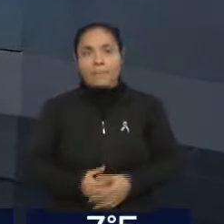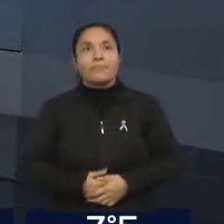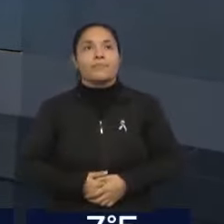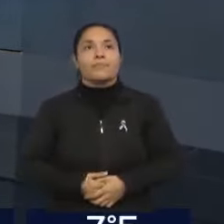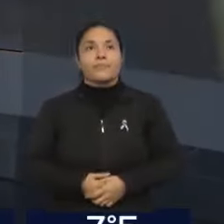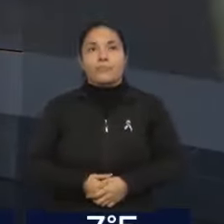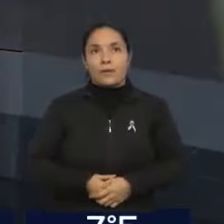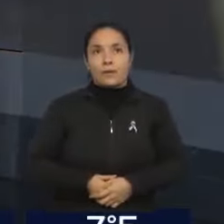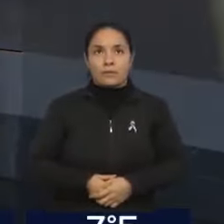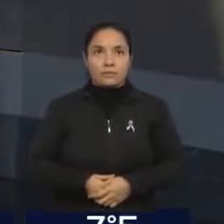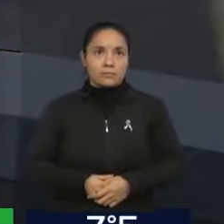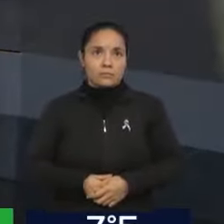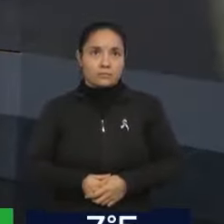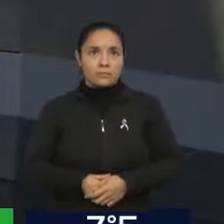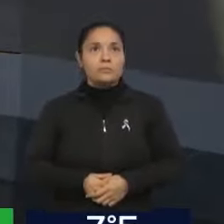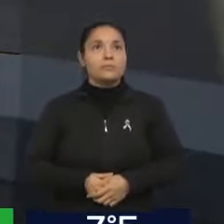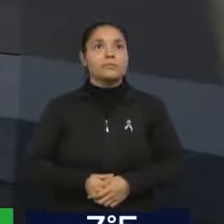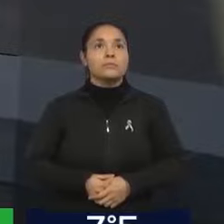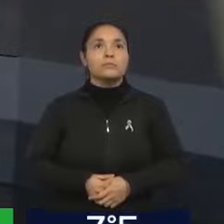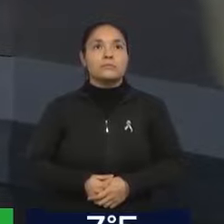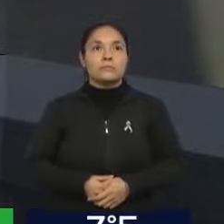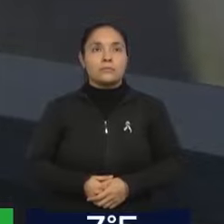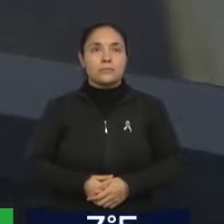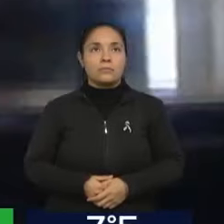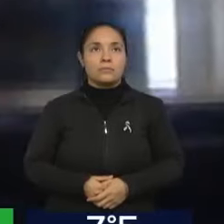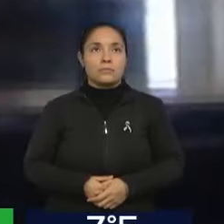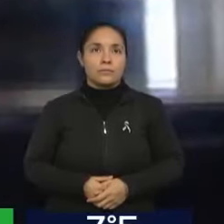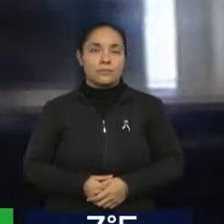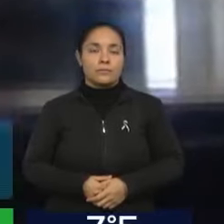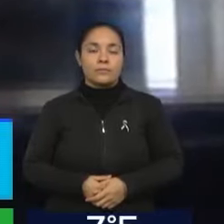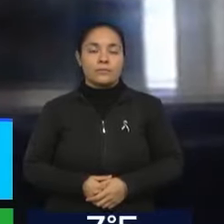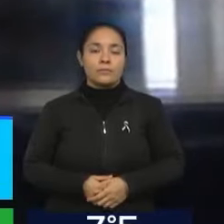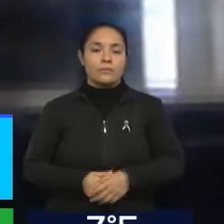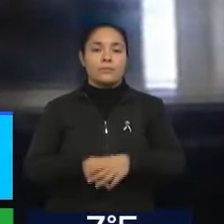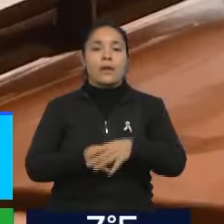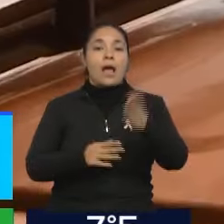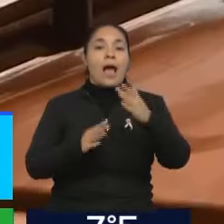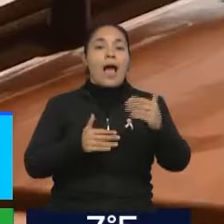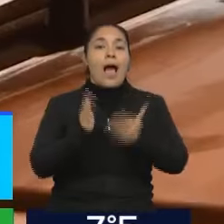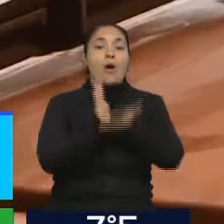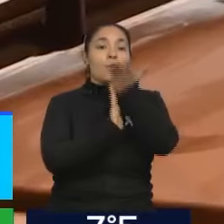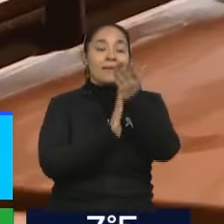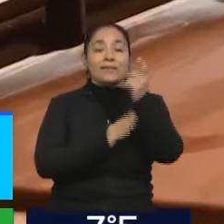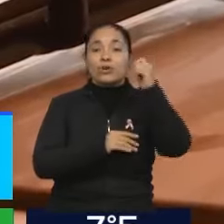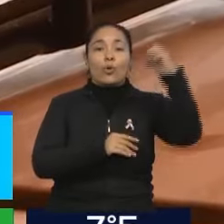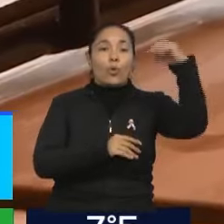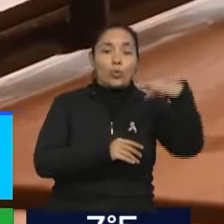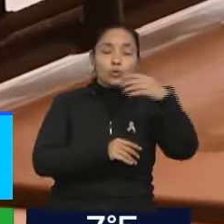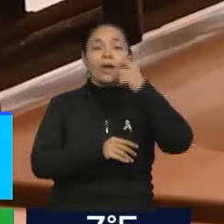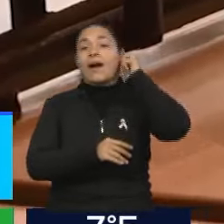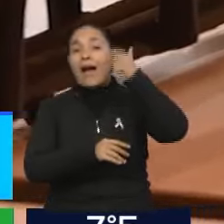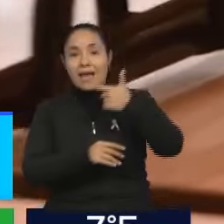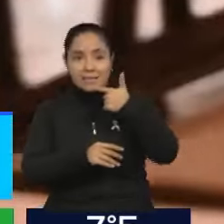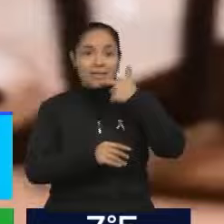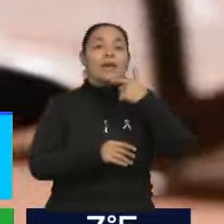No adelante demasiado, nos amargas de entrada. Dale. La postergación de los aumentos en los servicios de luz, de gas,